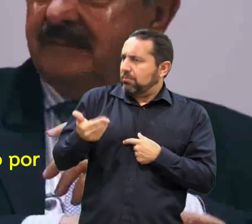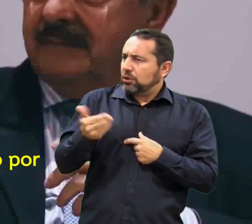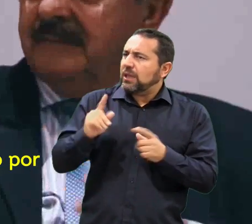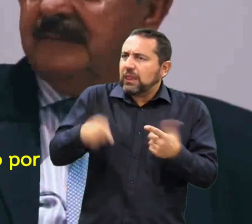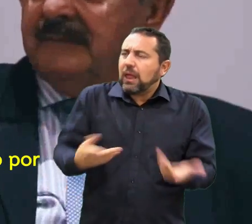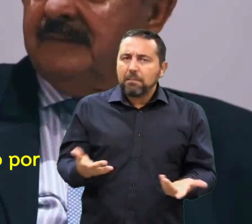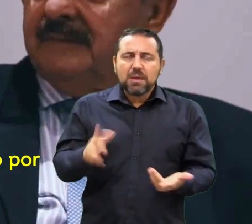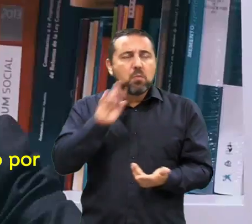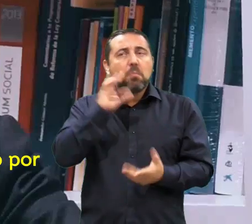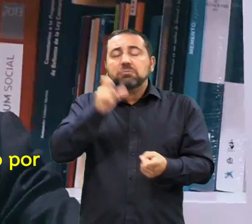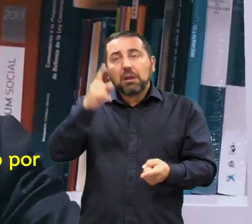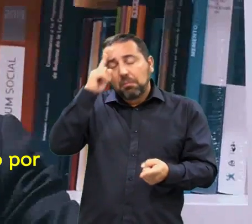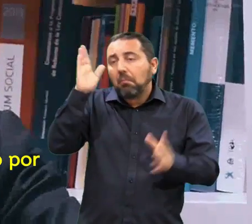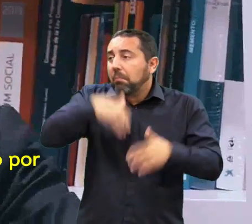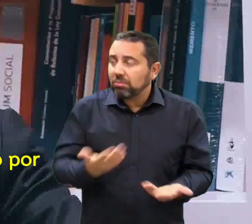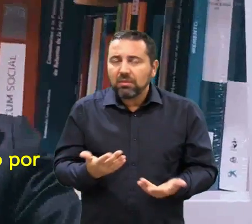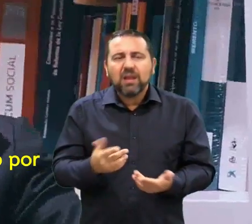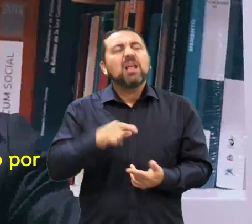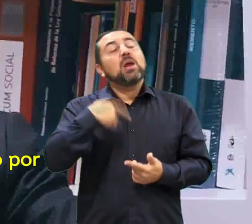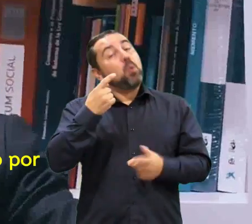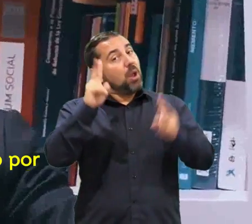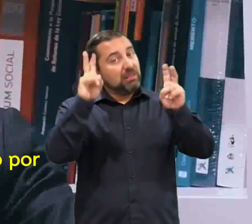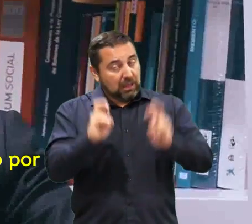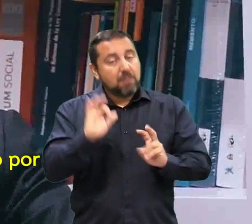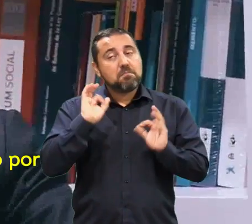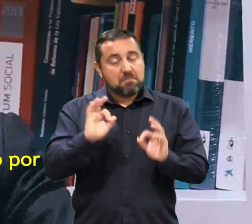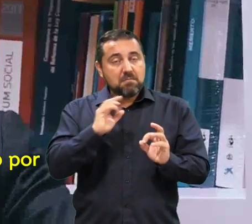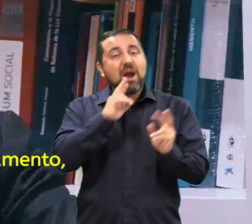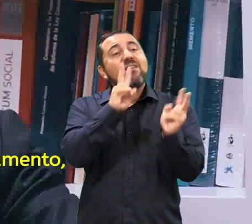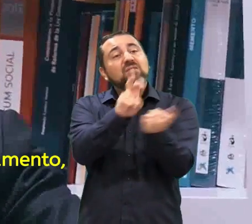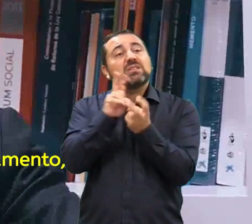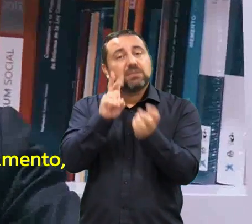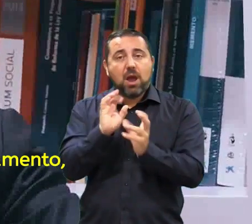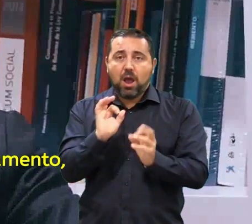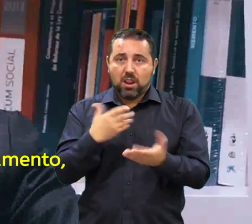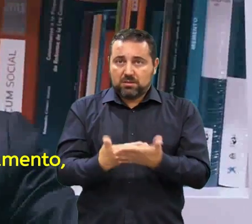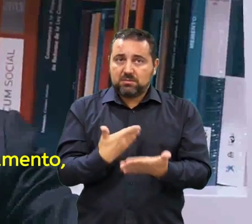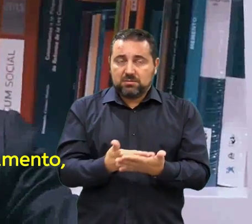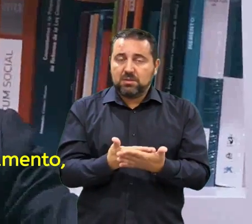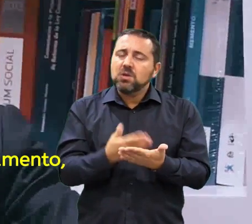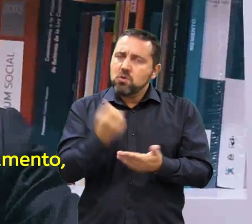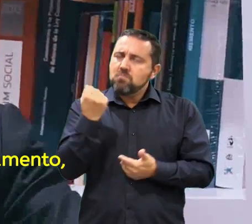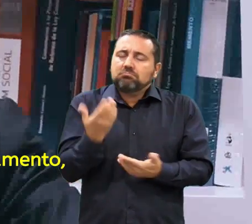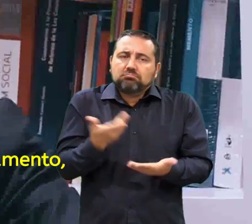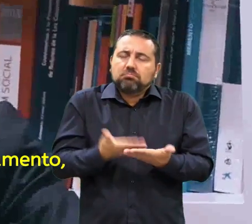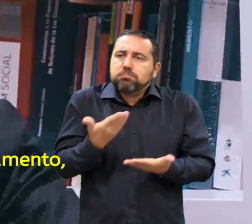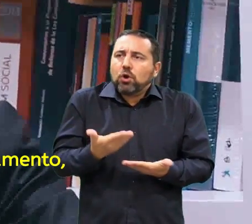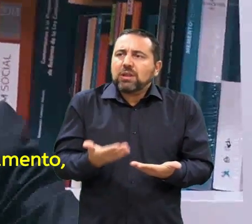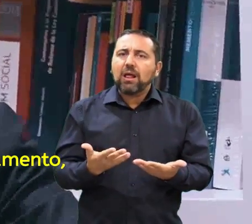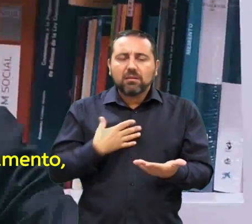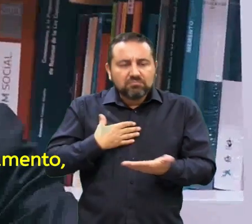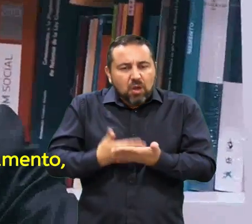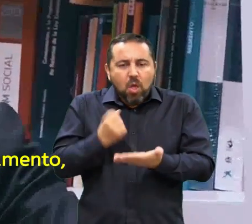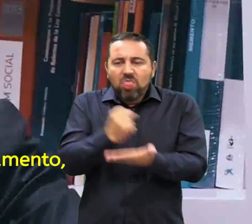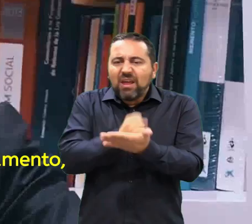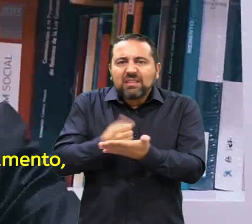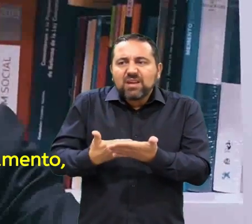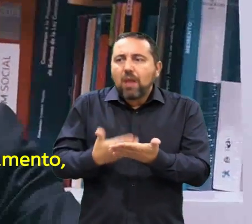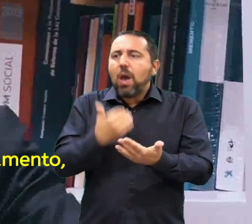caemos en algo tan elemental. Y luego, pues, por ejemplo, por razones fiscales, es muy importante tener un recibo,